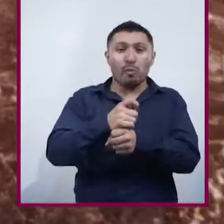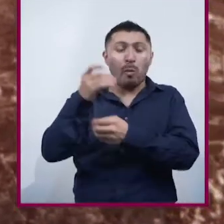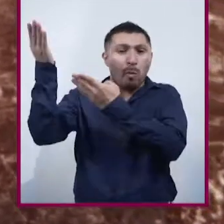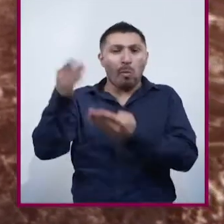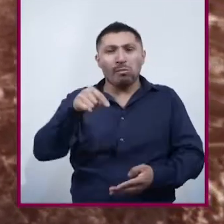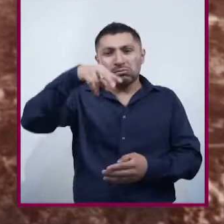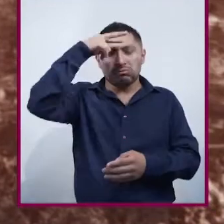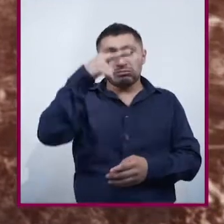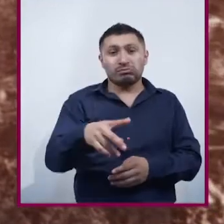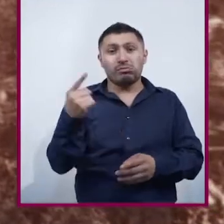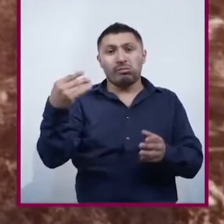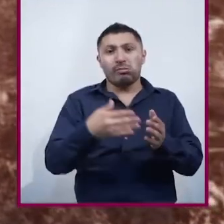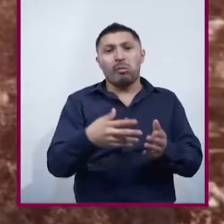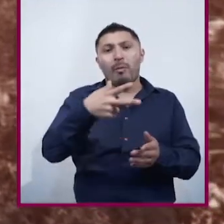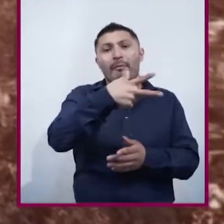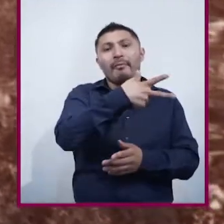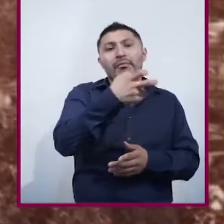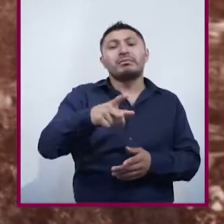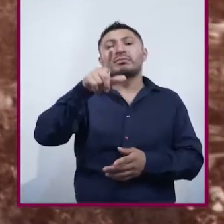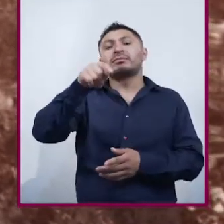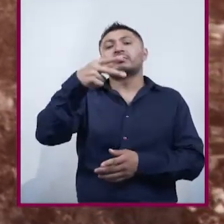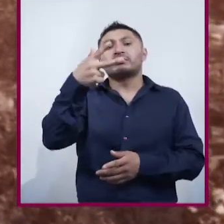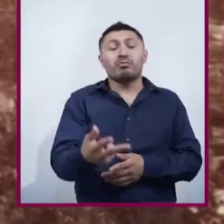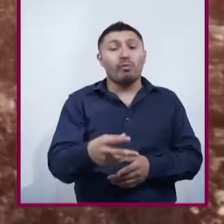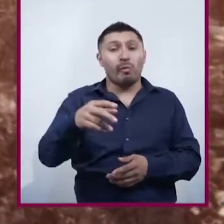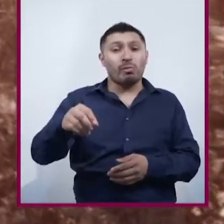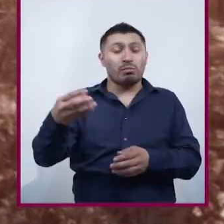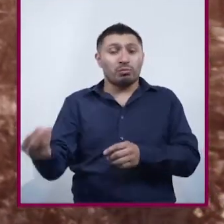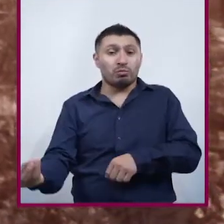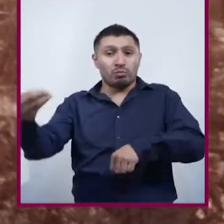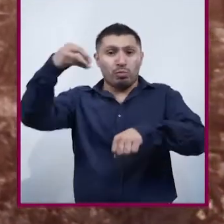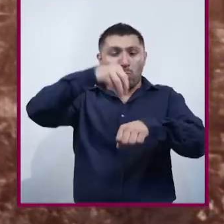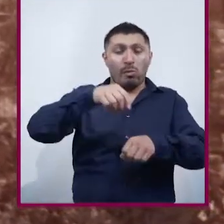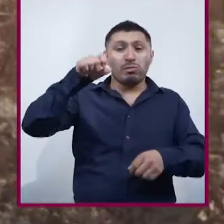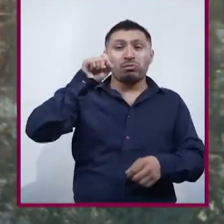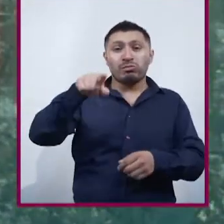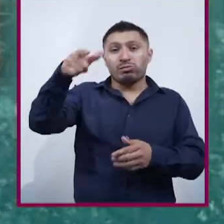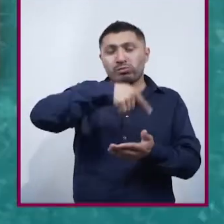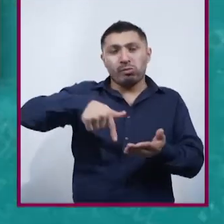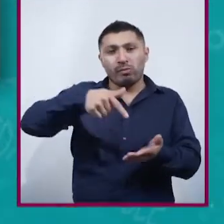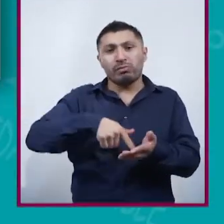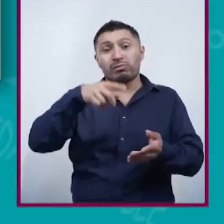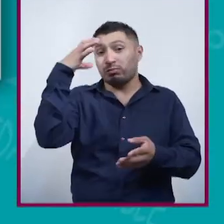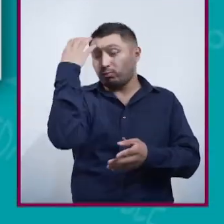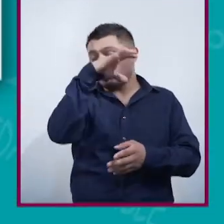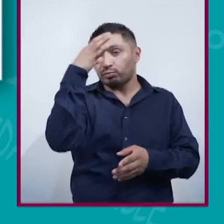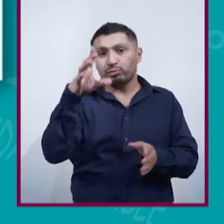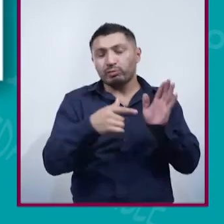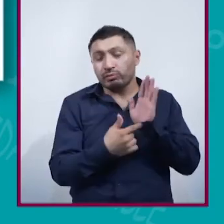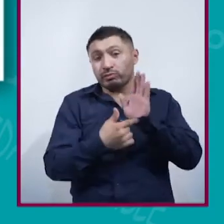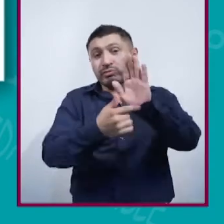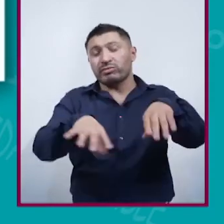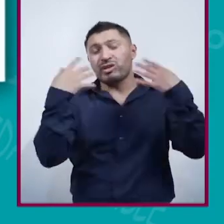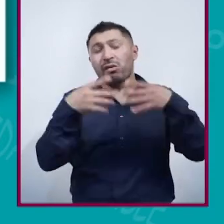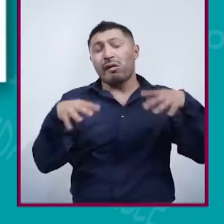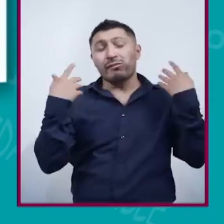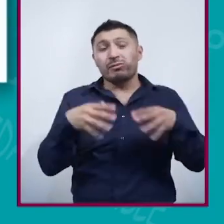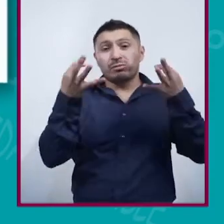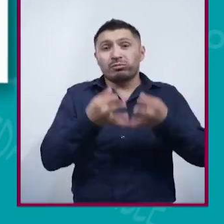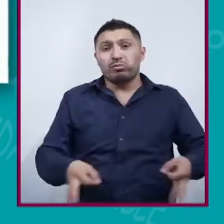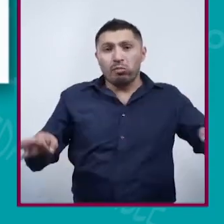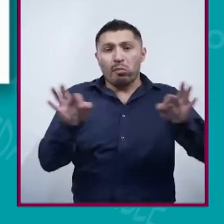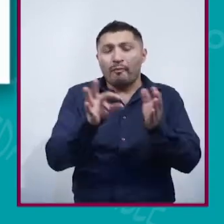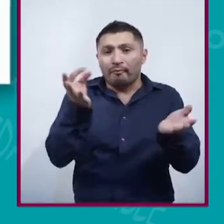primero que llegó a México en 1878 para ser instalado en este lugar. Y esta foto muestra un gran recinto hecha